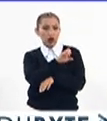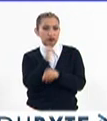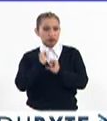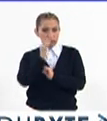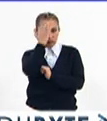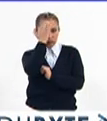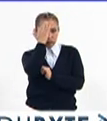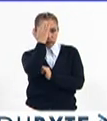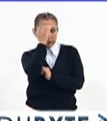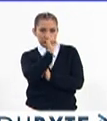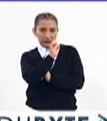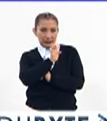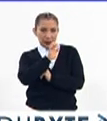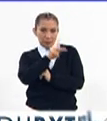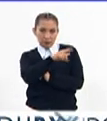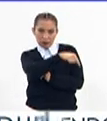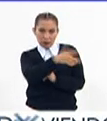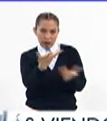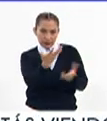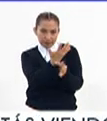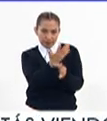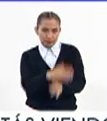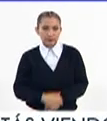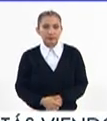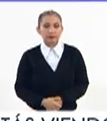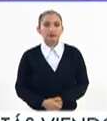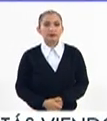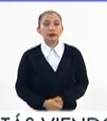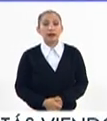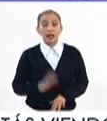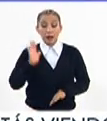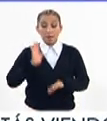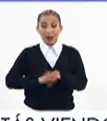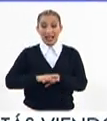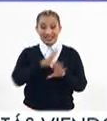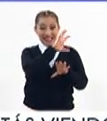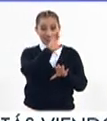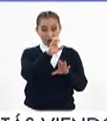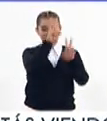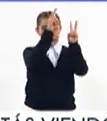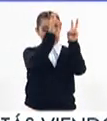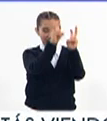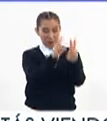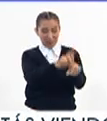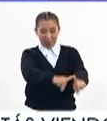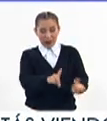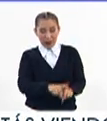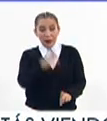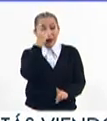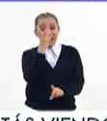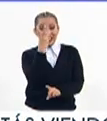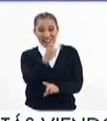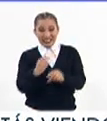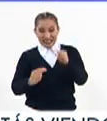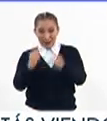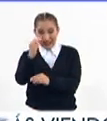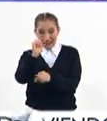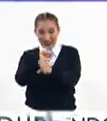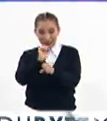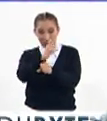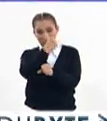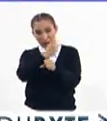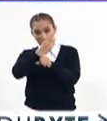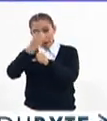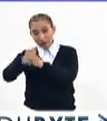las autoridades, por la Secretaría de Educación Pública. Adicional a los 500 títulos diferentes para los 3 grados de secundaria,